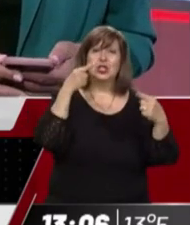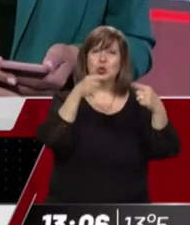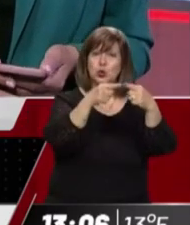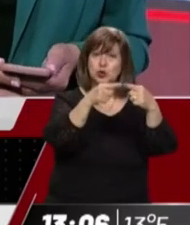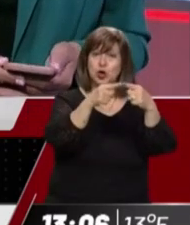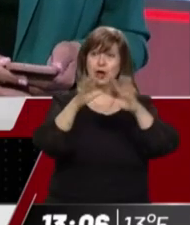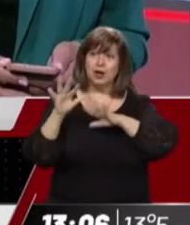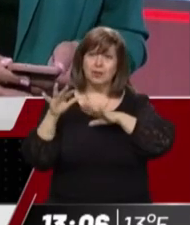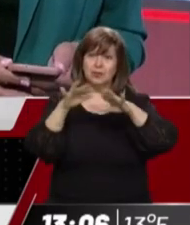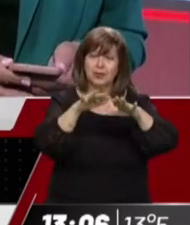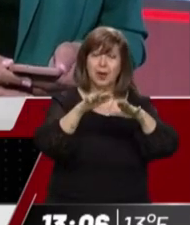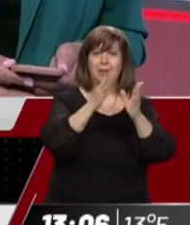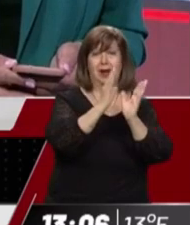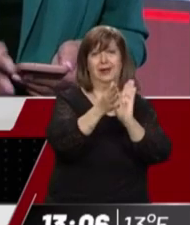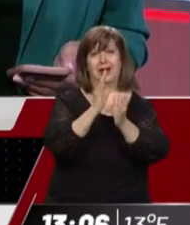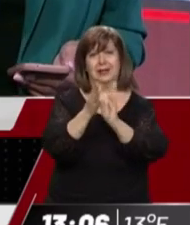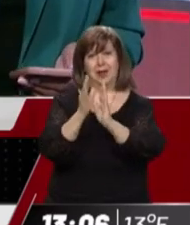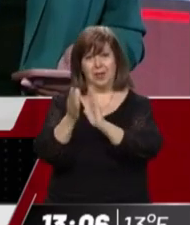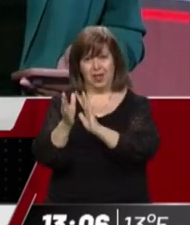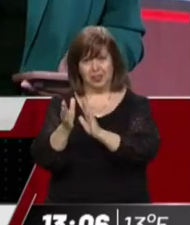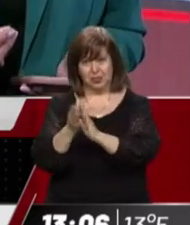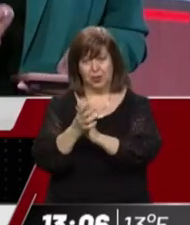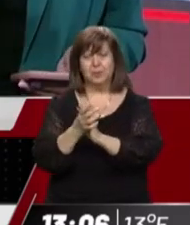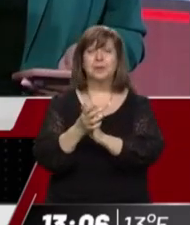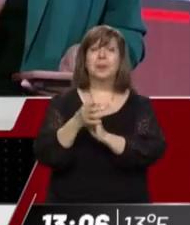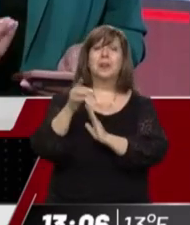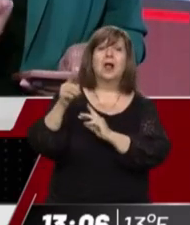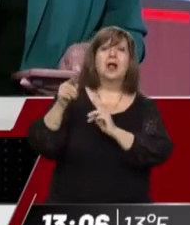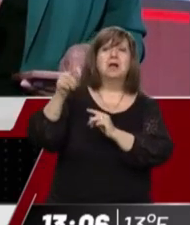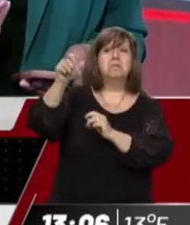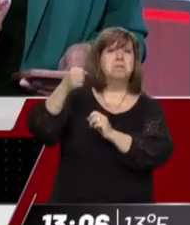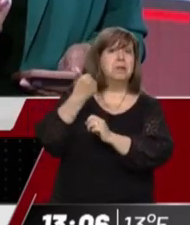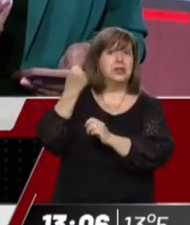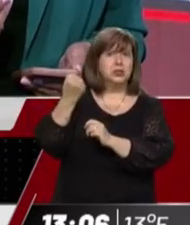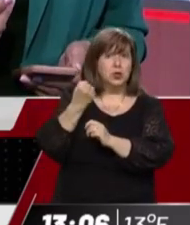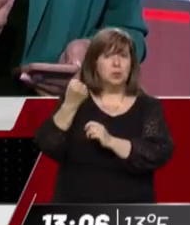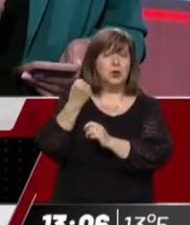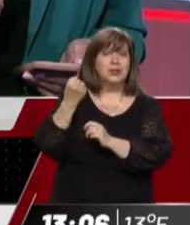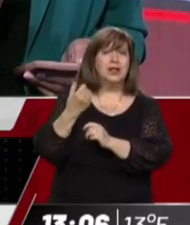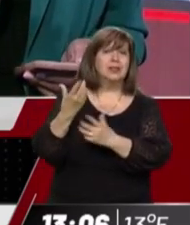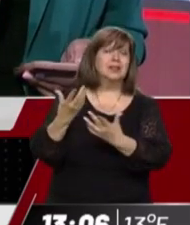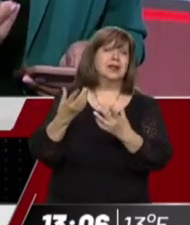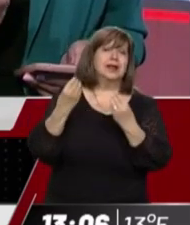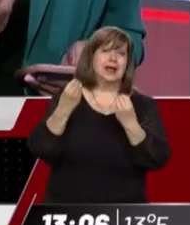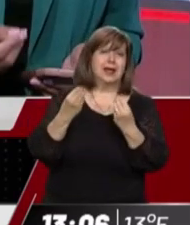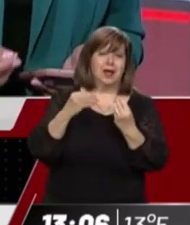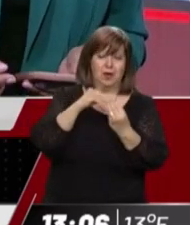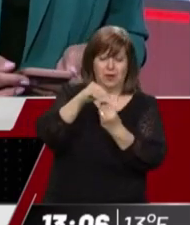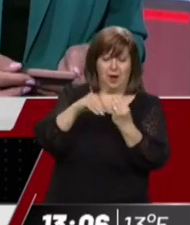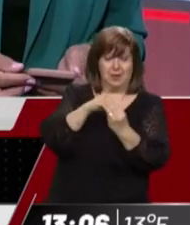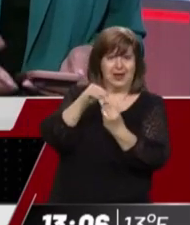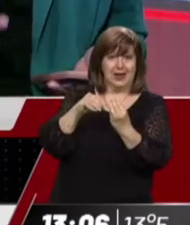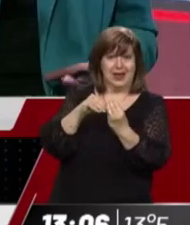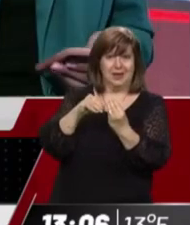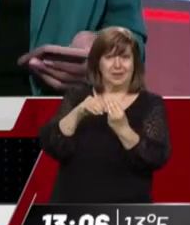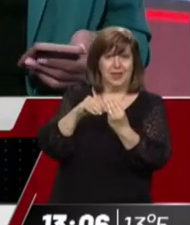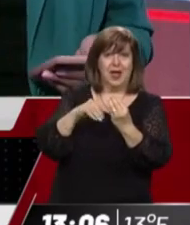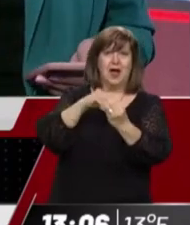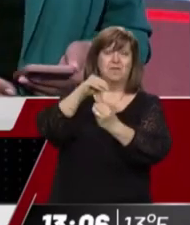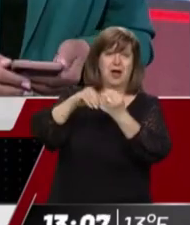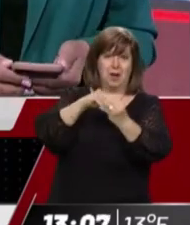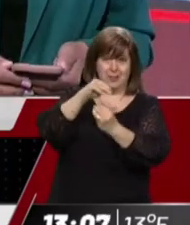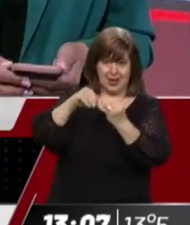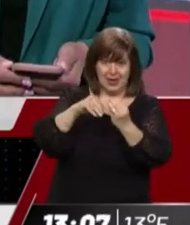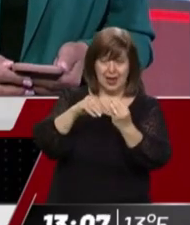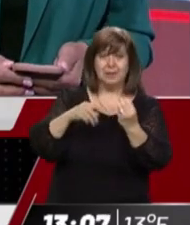decían todos? Que es muy importante que los papás estén presentes en cada uno de los chicos. Porque muchos de estos chicos que van a escuchar, ahora son